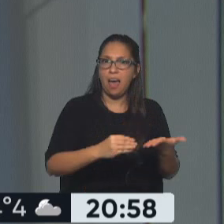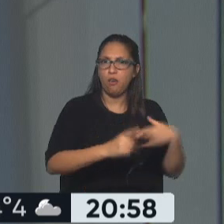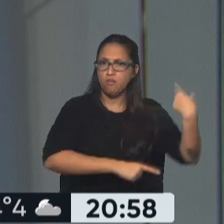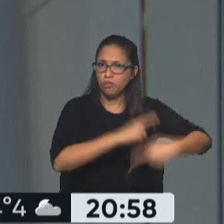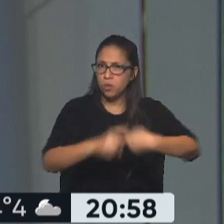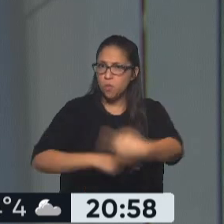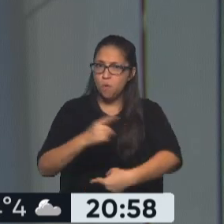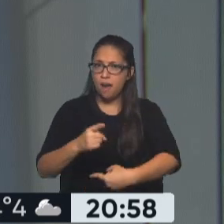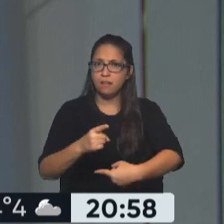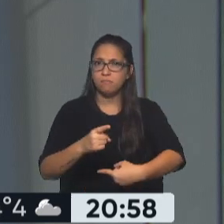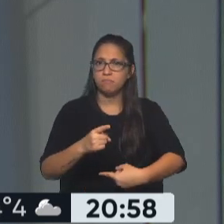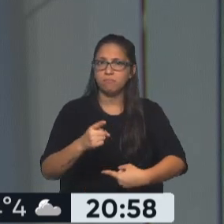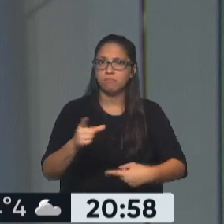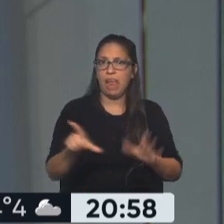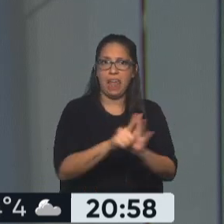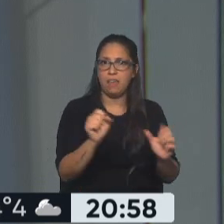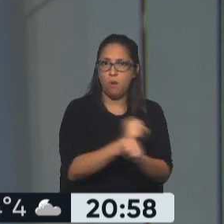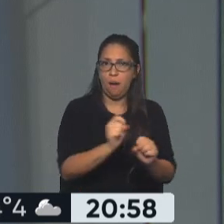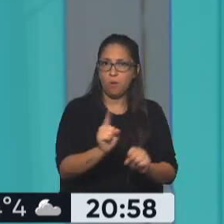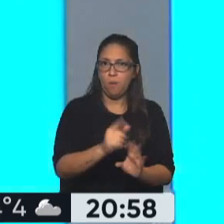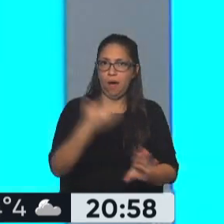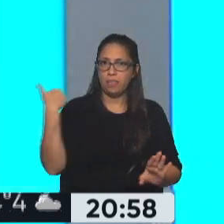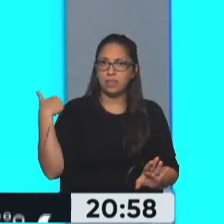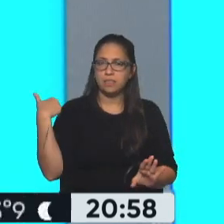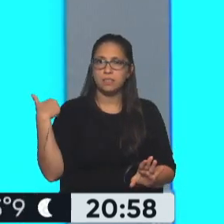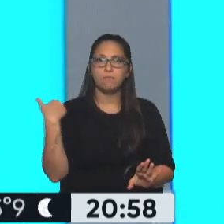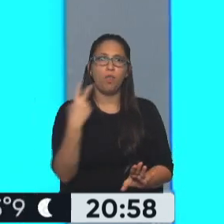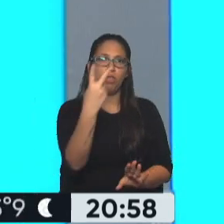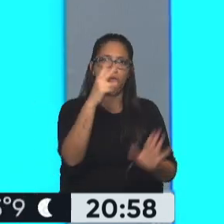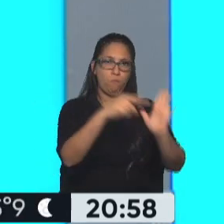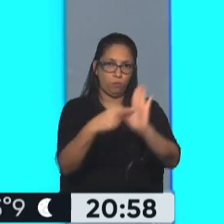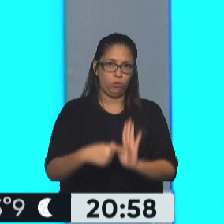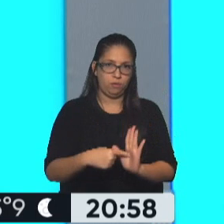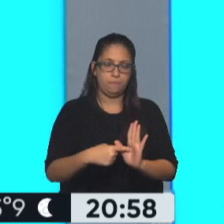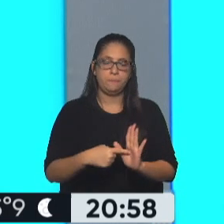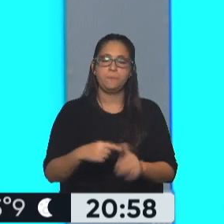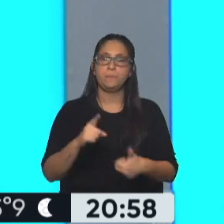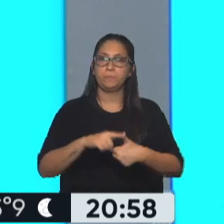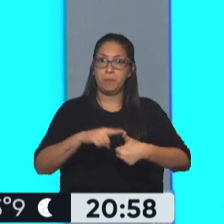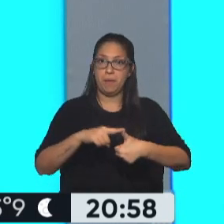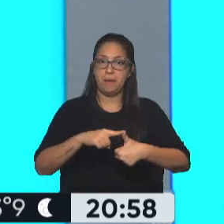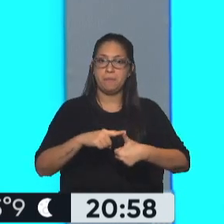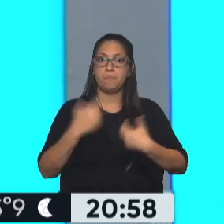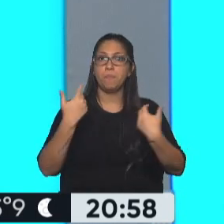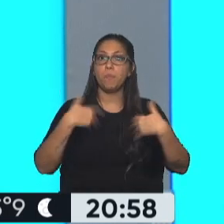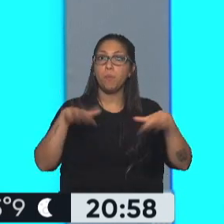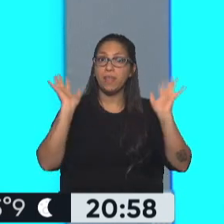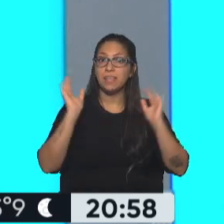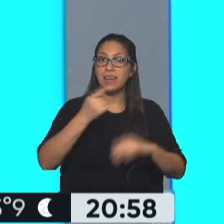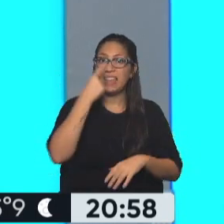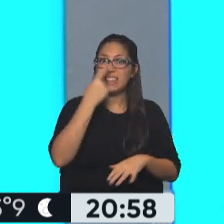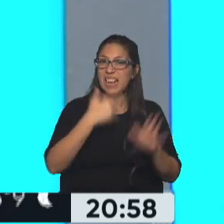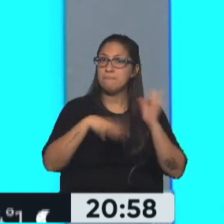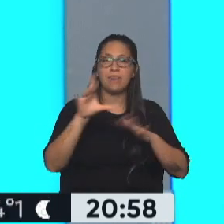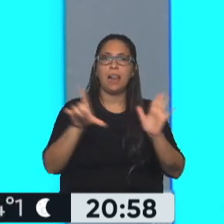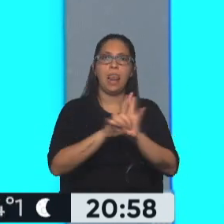no permitió que saliera la ley? Yo te daría dos consideraciones al respecto. La primera es, quizá la importancia sea que la ley salga,